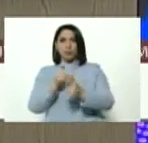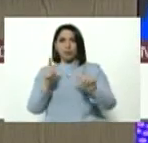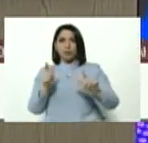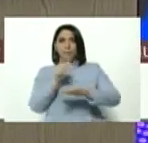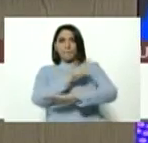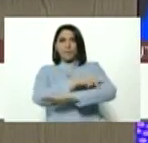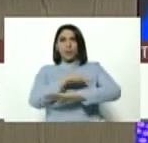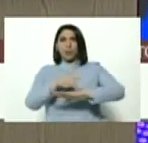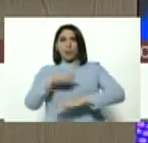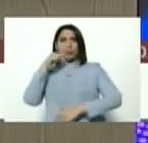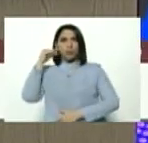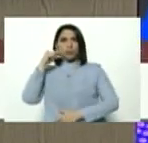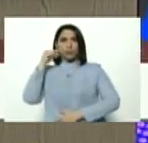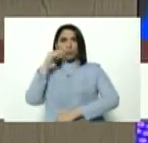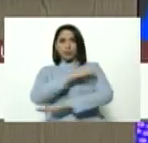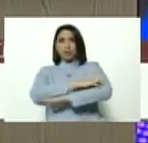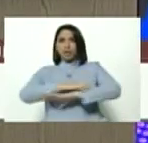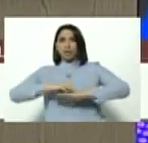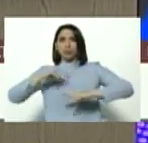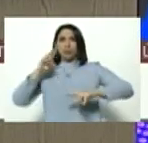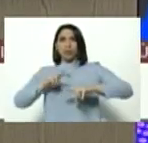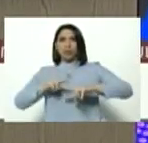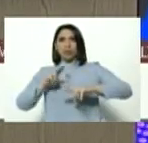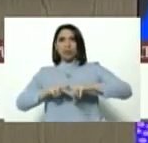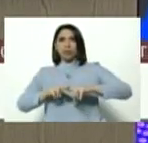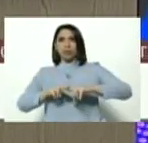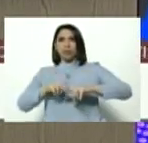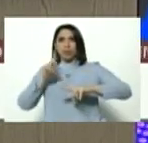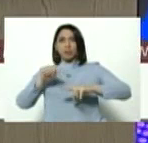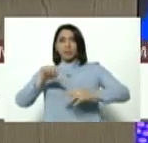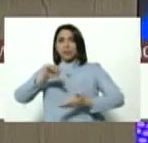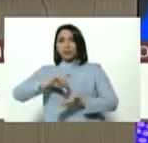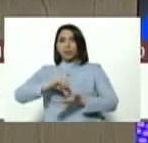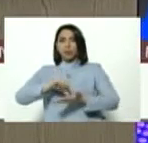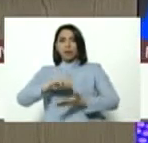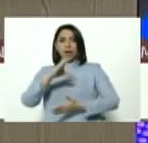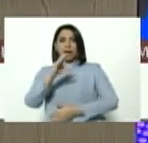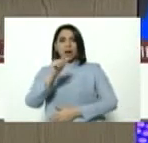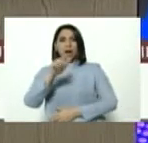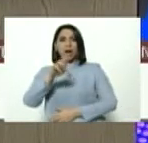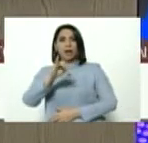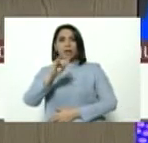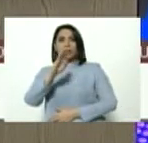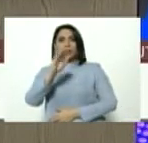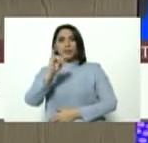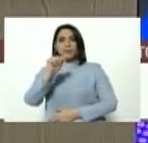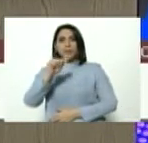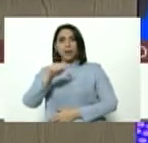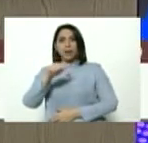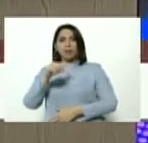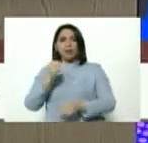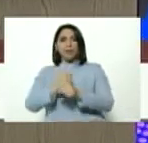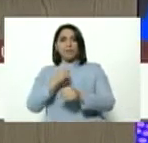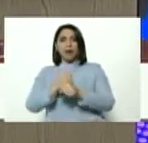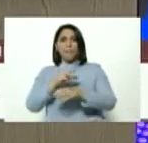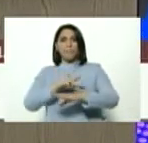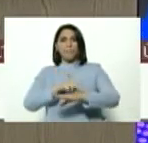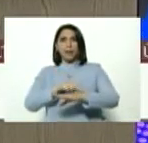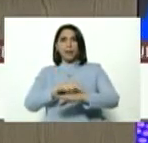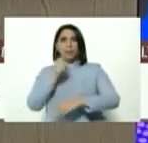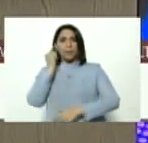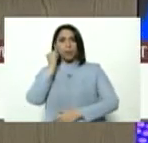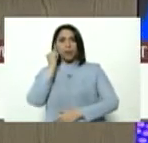parroquia Sucre, Catia otra vez, sector Ciudad Caribia, ocupación médico. Mujer de